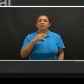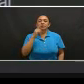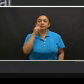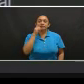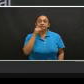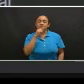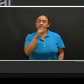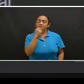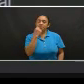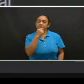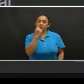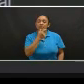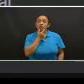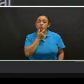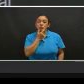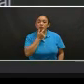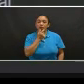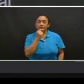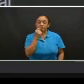Mire,